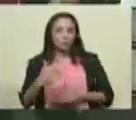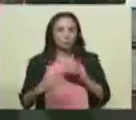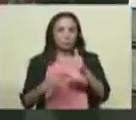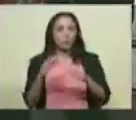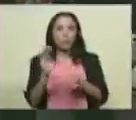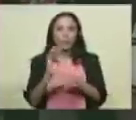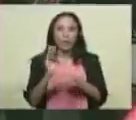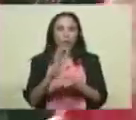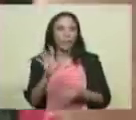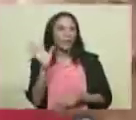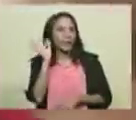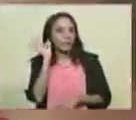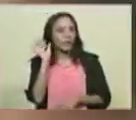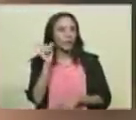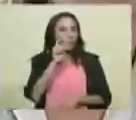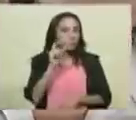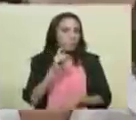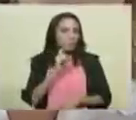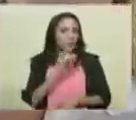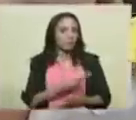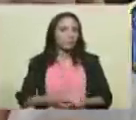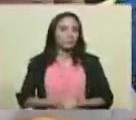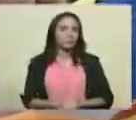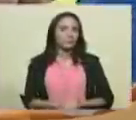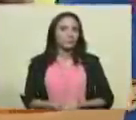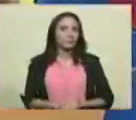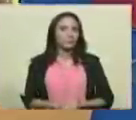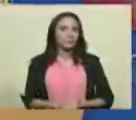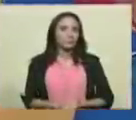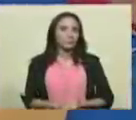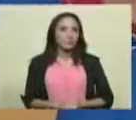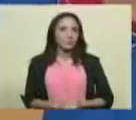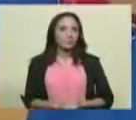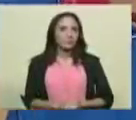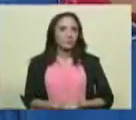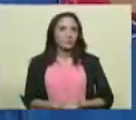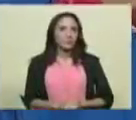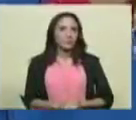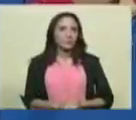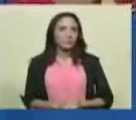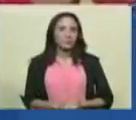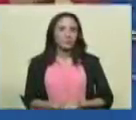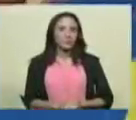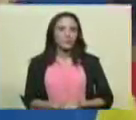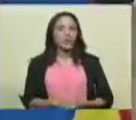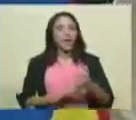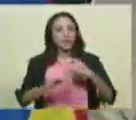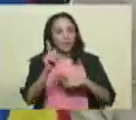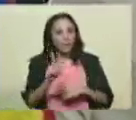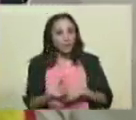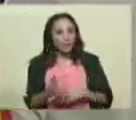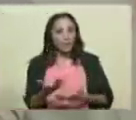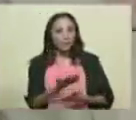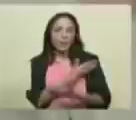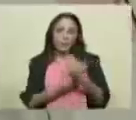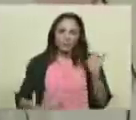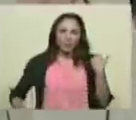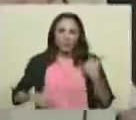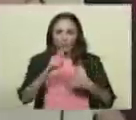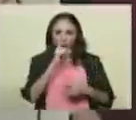la necesidad de la democracia paritaria. Incluso el jefe de Estado venezolano pidió seguir